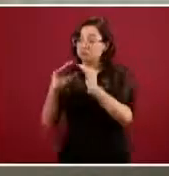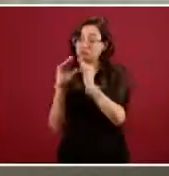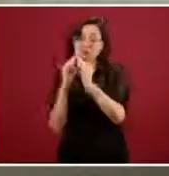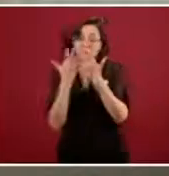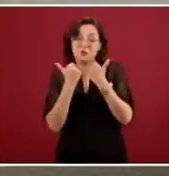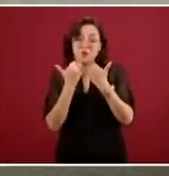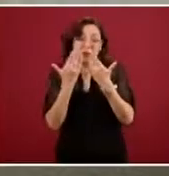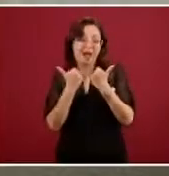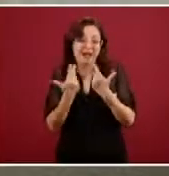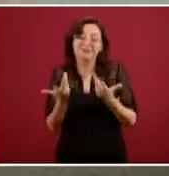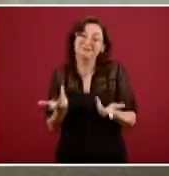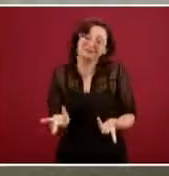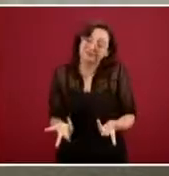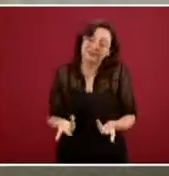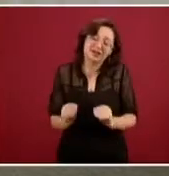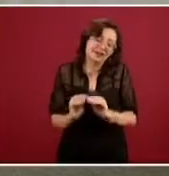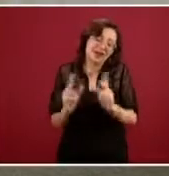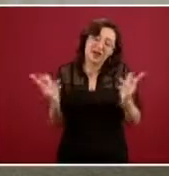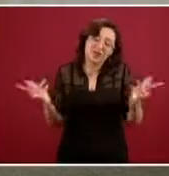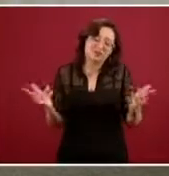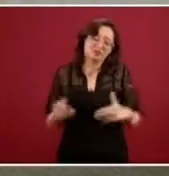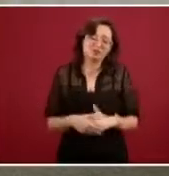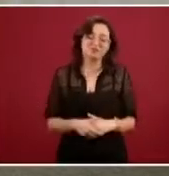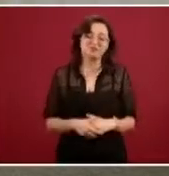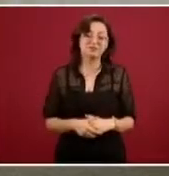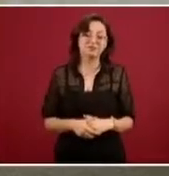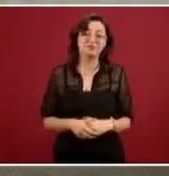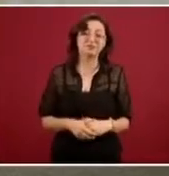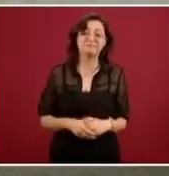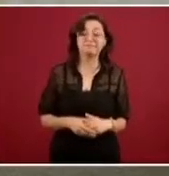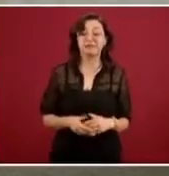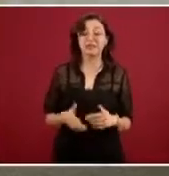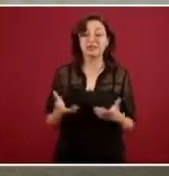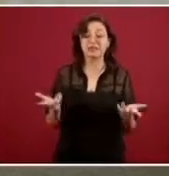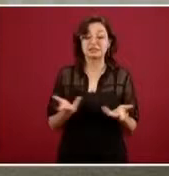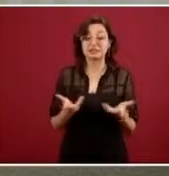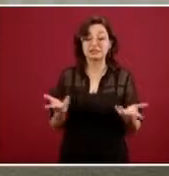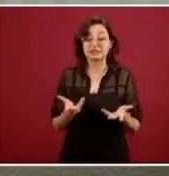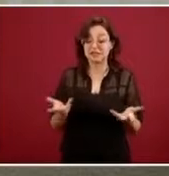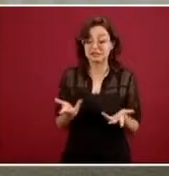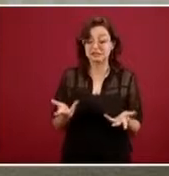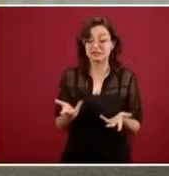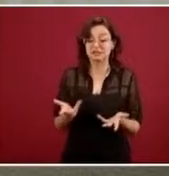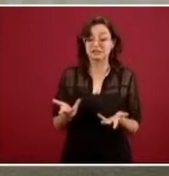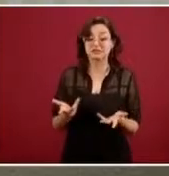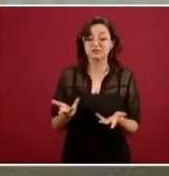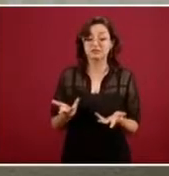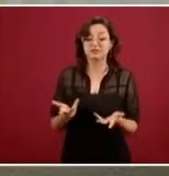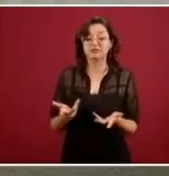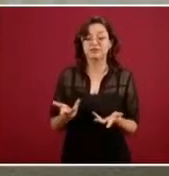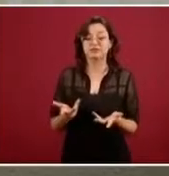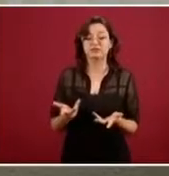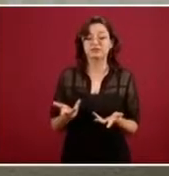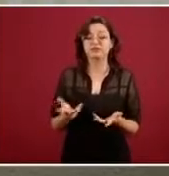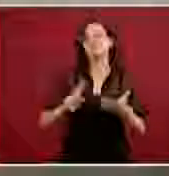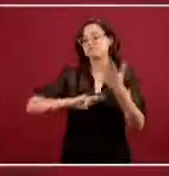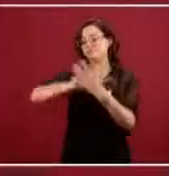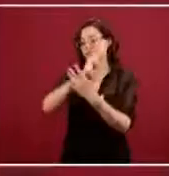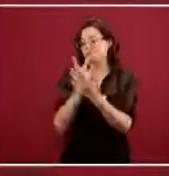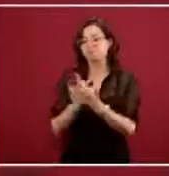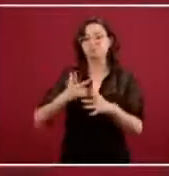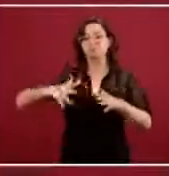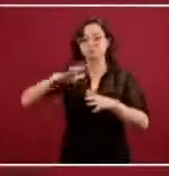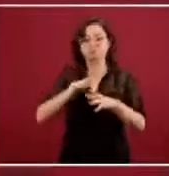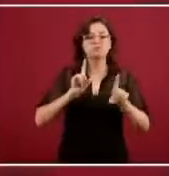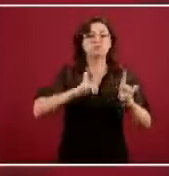¿no? Ahora, ¿qué se puede hacer? Lo que se puede hacer y hemos estado haciendo es acudir a los distintos programas sociales que